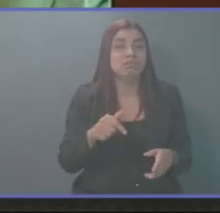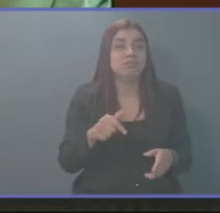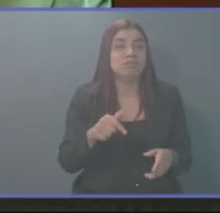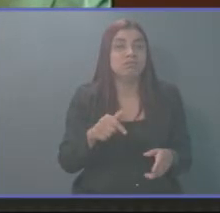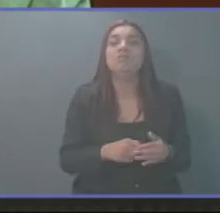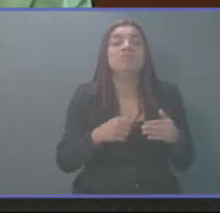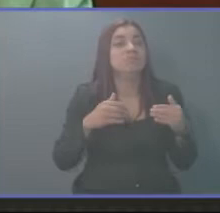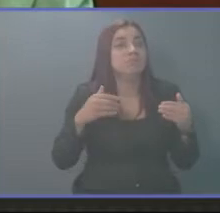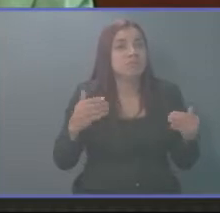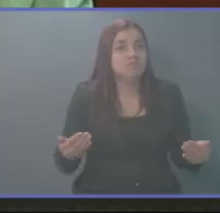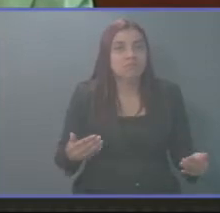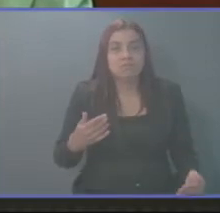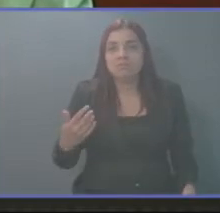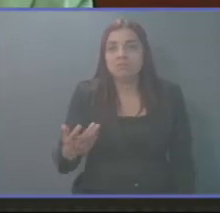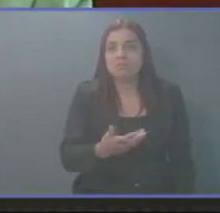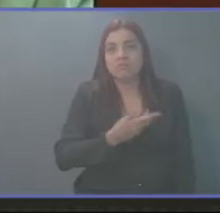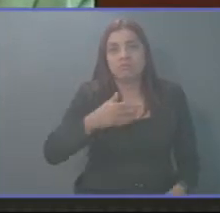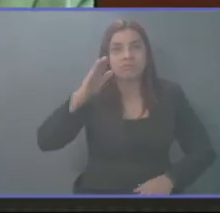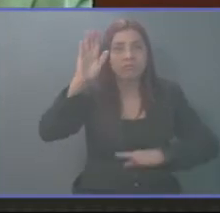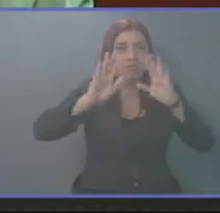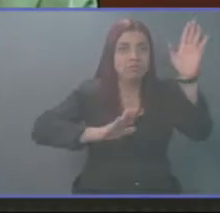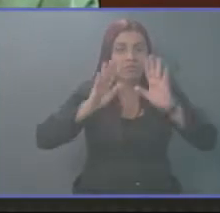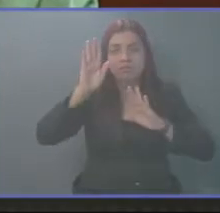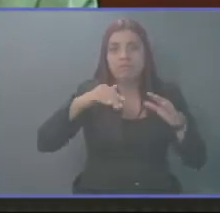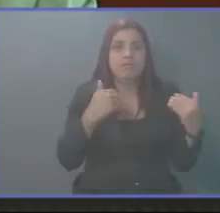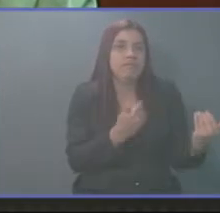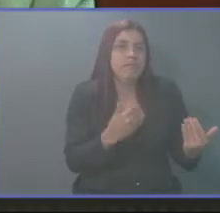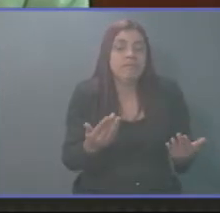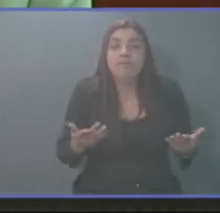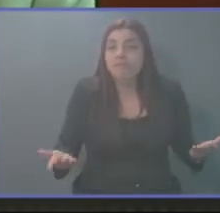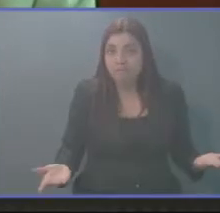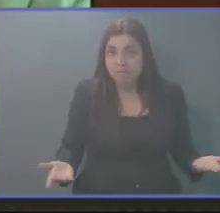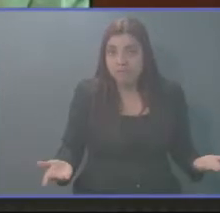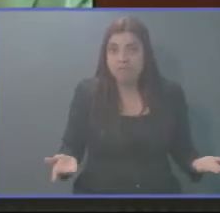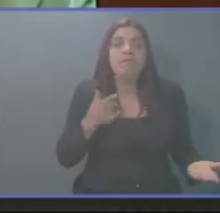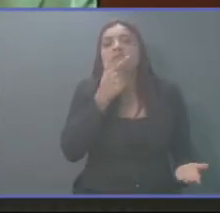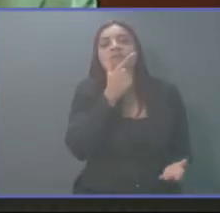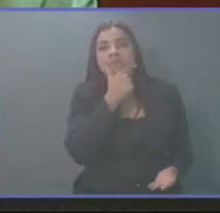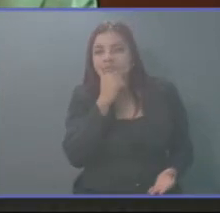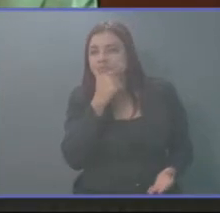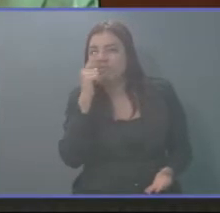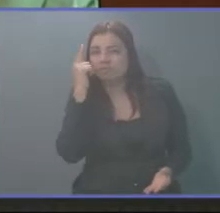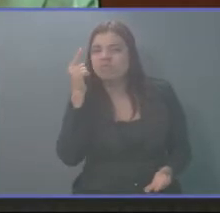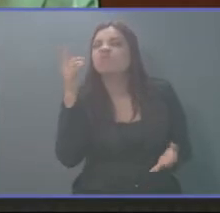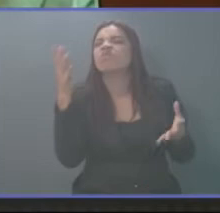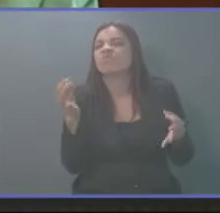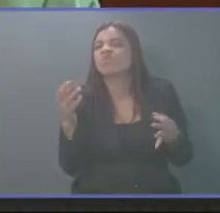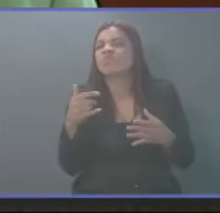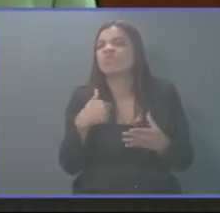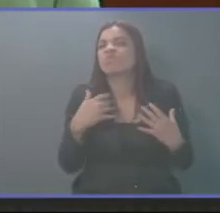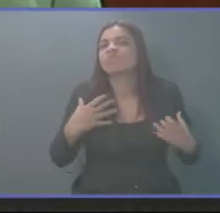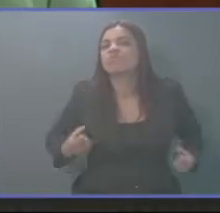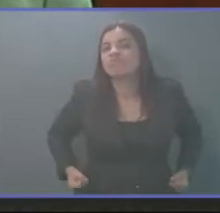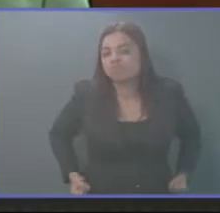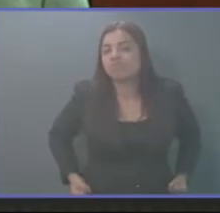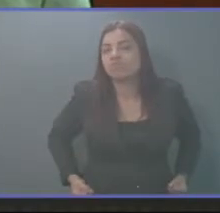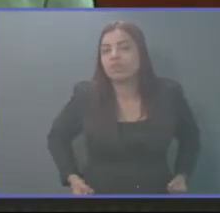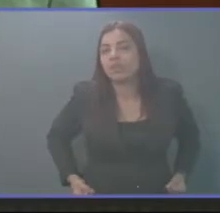donde también tengamos una participación activa de las determinaciones que se están tomando en el